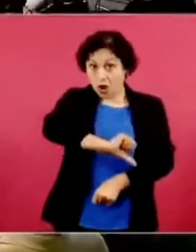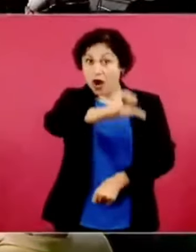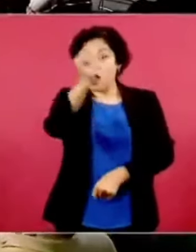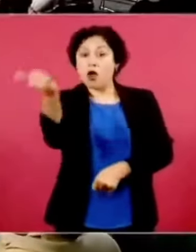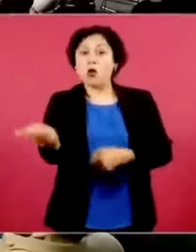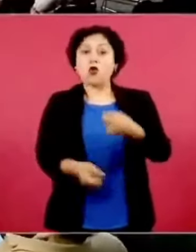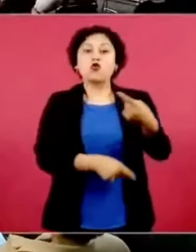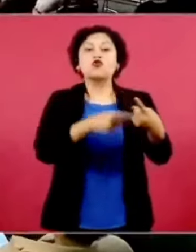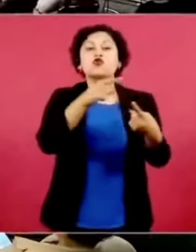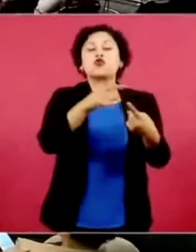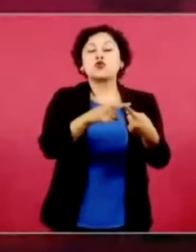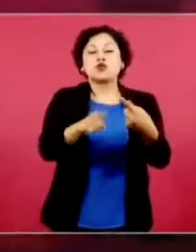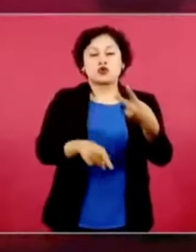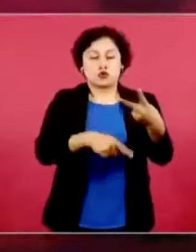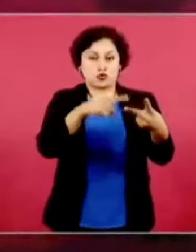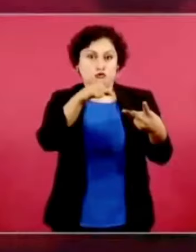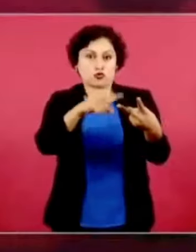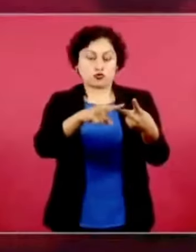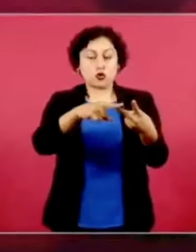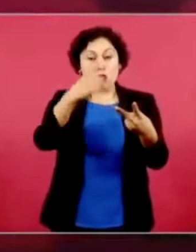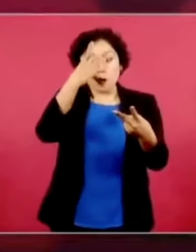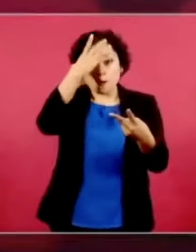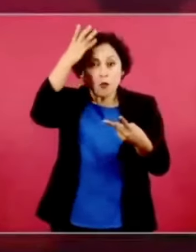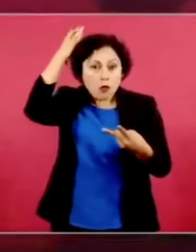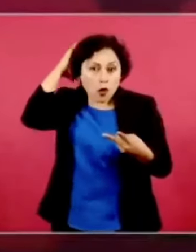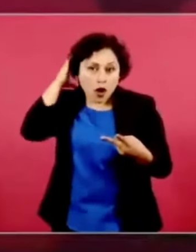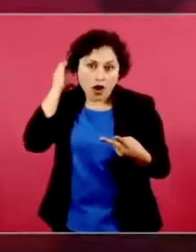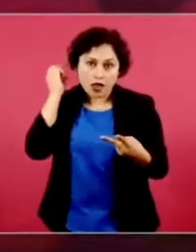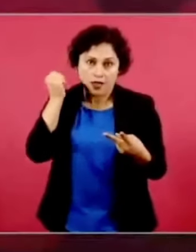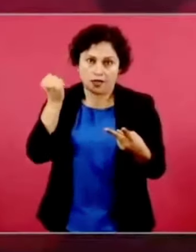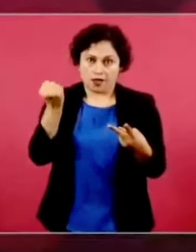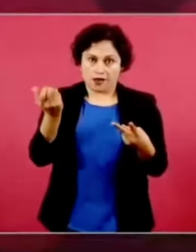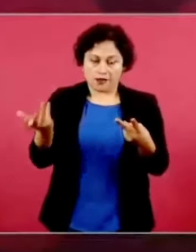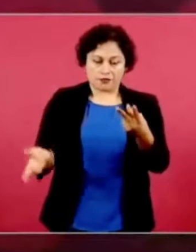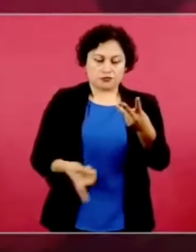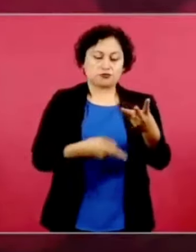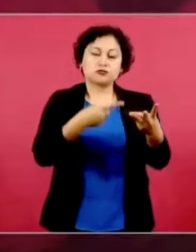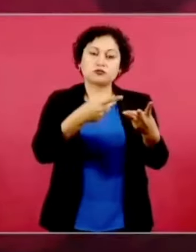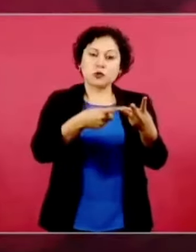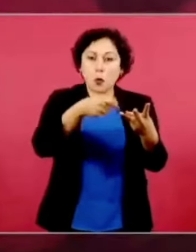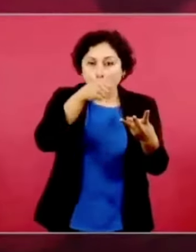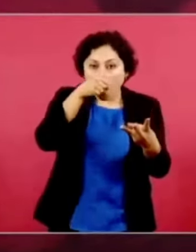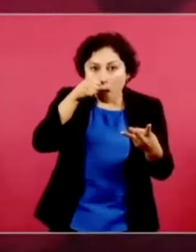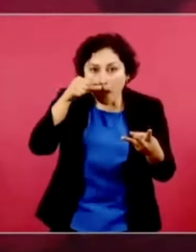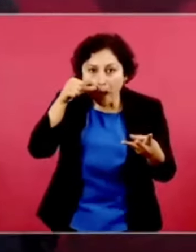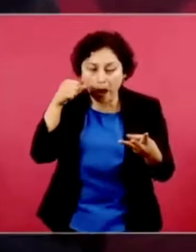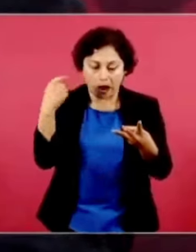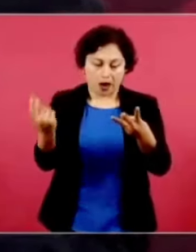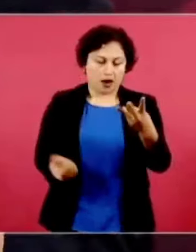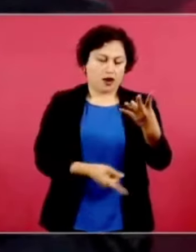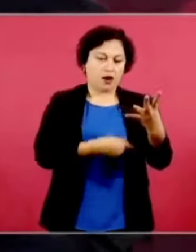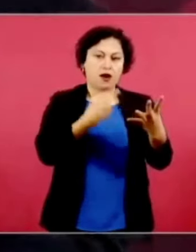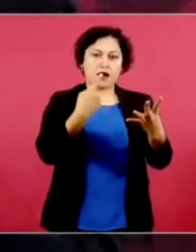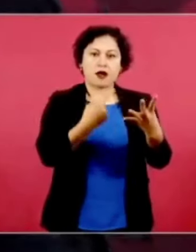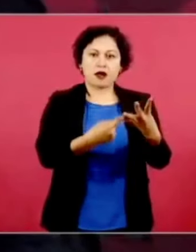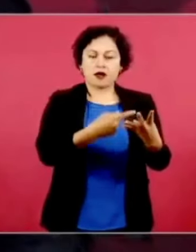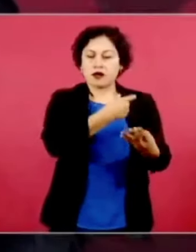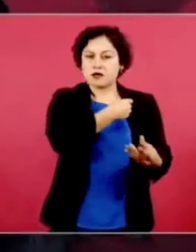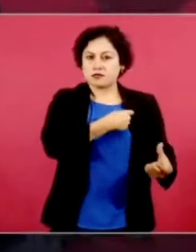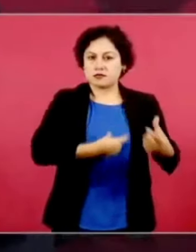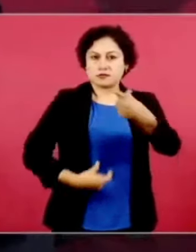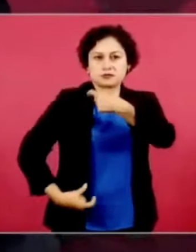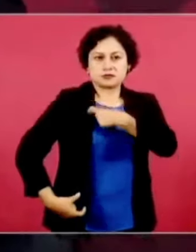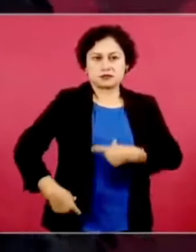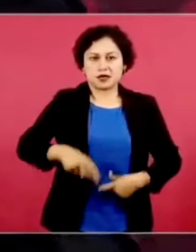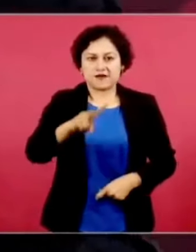Vamos a hablar de Juárez. Y así nos llevamos. Vamos a hablar de Villa. Vamos a hablar de